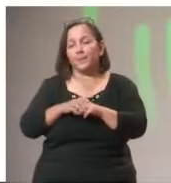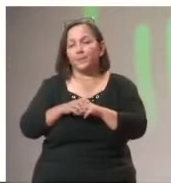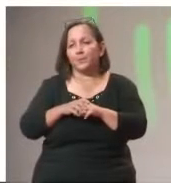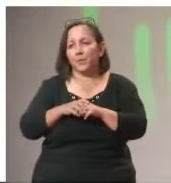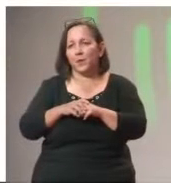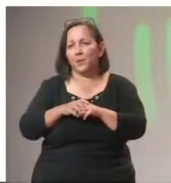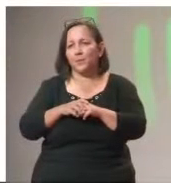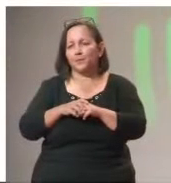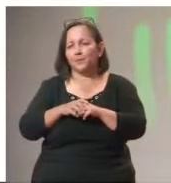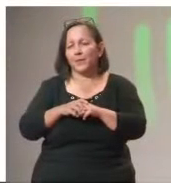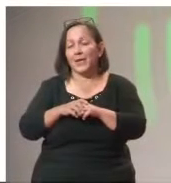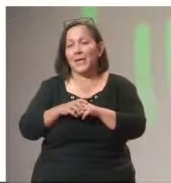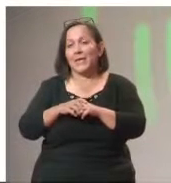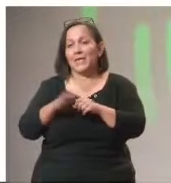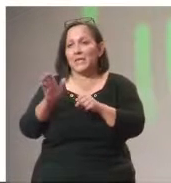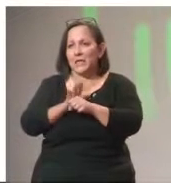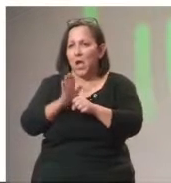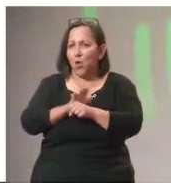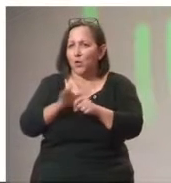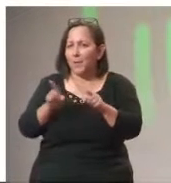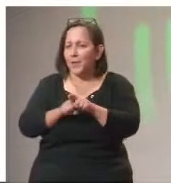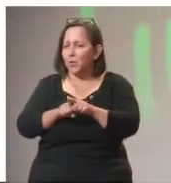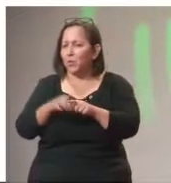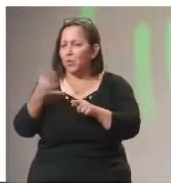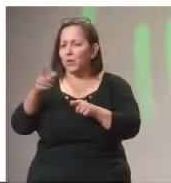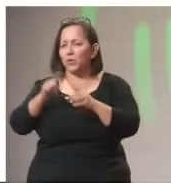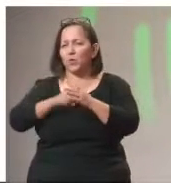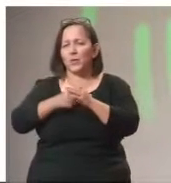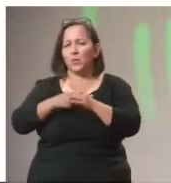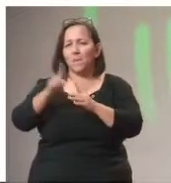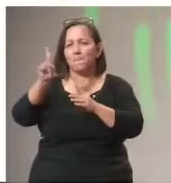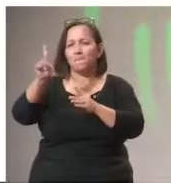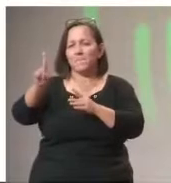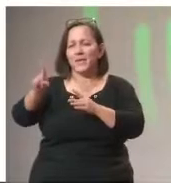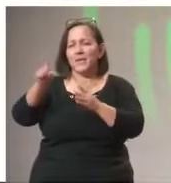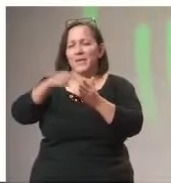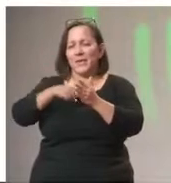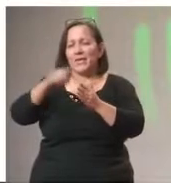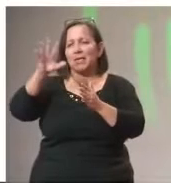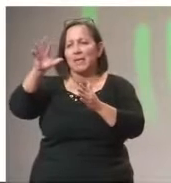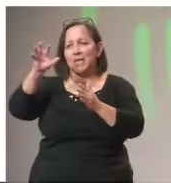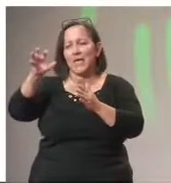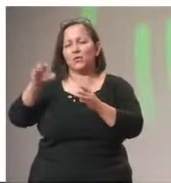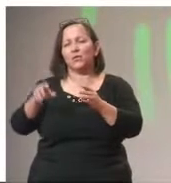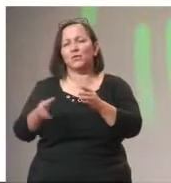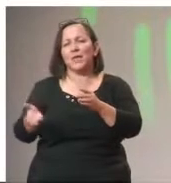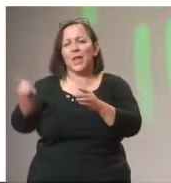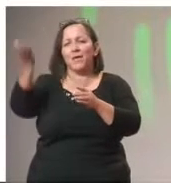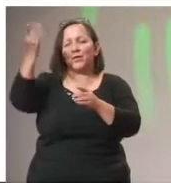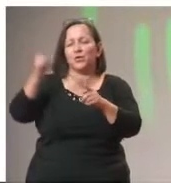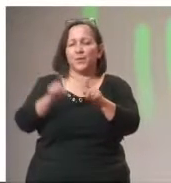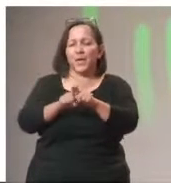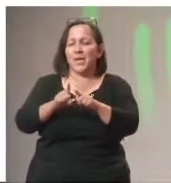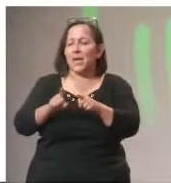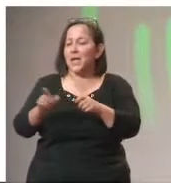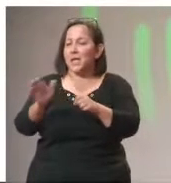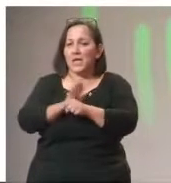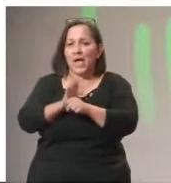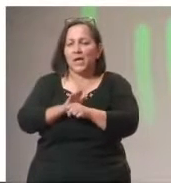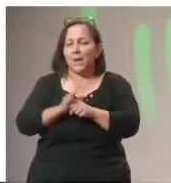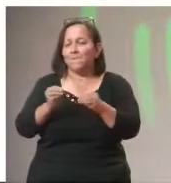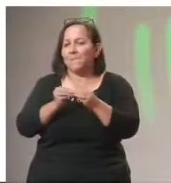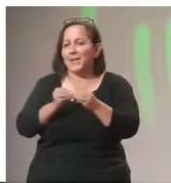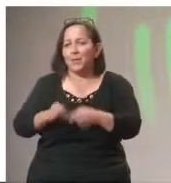SPH, la recarga comienza por allí de los 1500, 1550 metros de elevación. La recarga más importante del sistema. No quiere decir